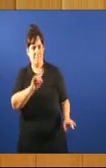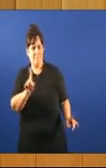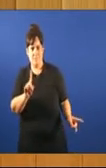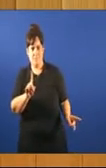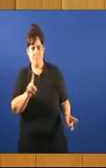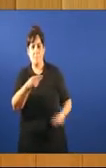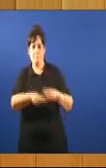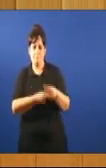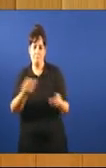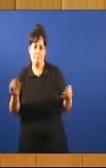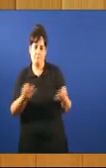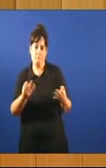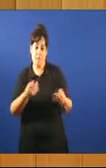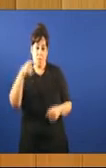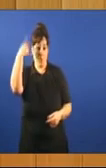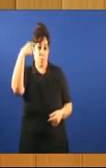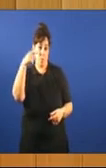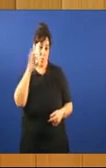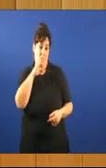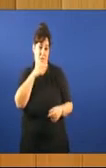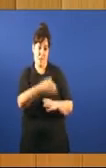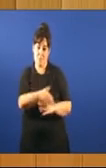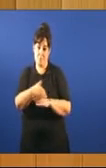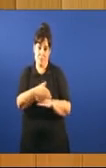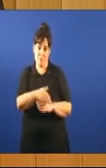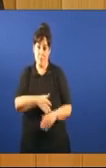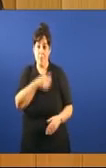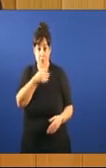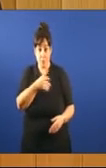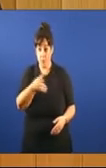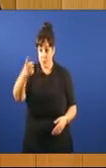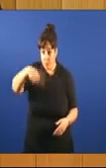de demolición da nosa cultura, porque vostedes están